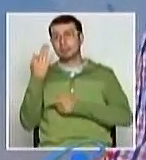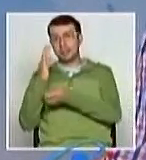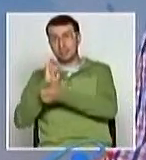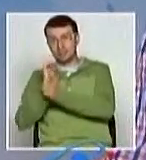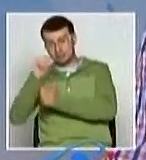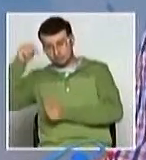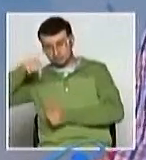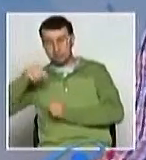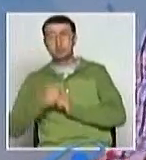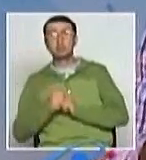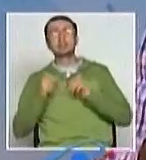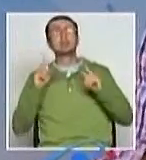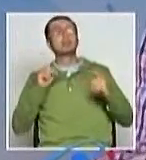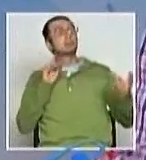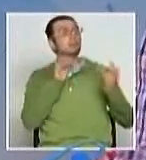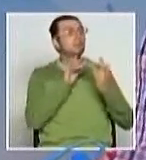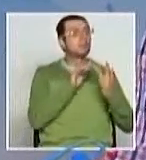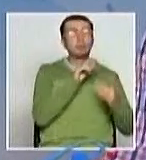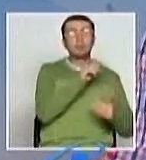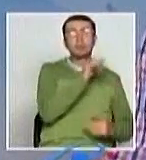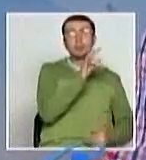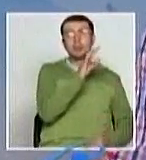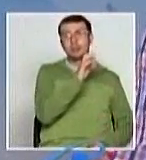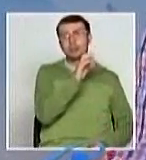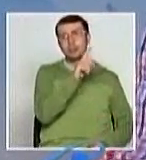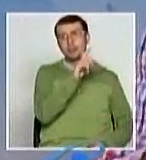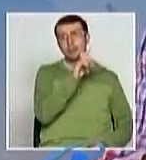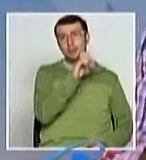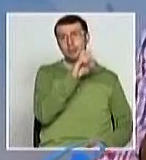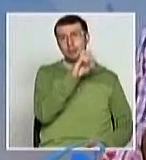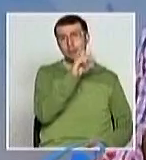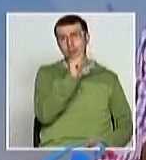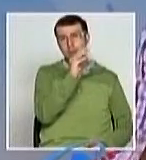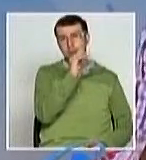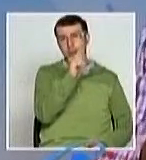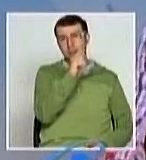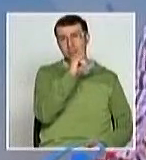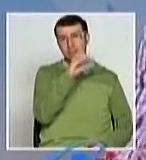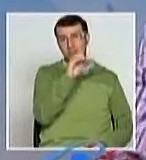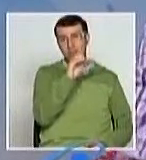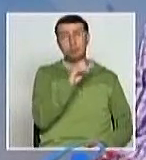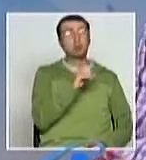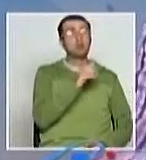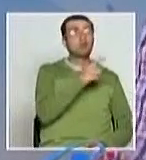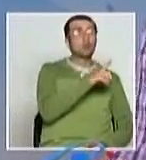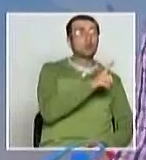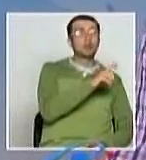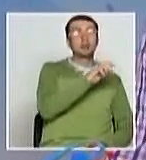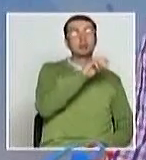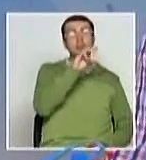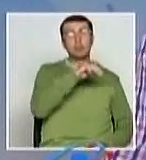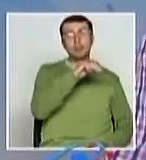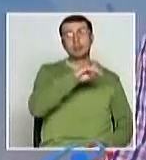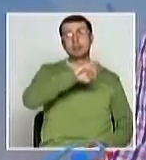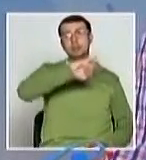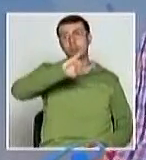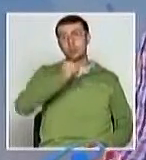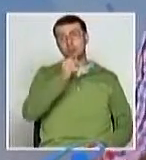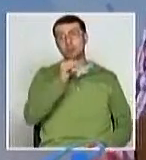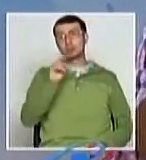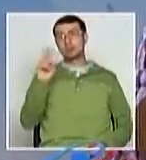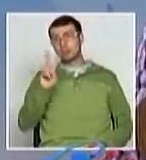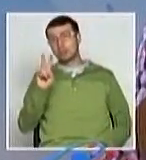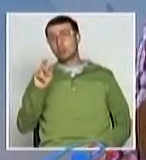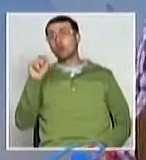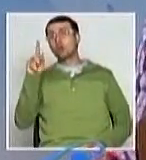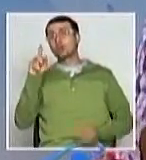nosotros a través de telepacífico de lunes martes jueves y viernes a las 11 de la mañana y los